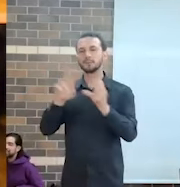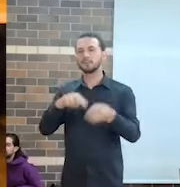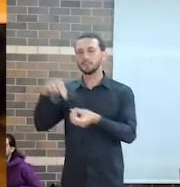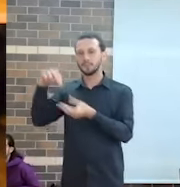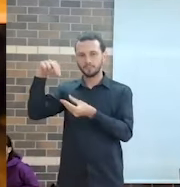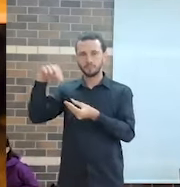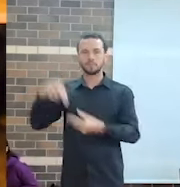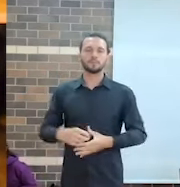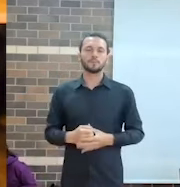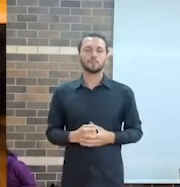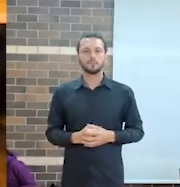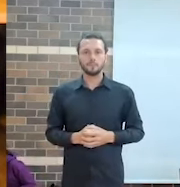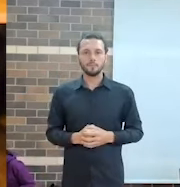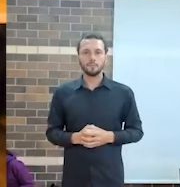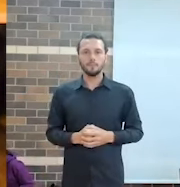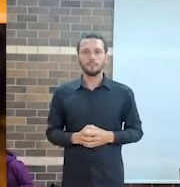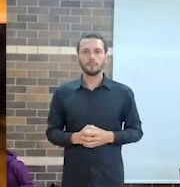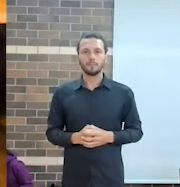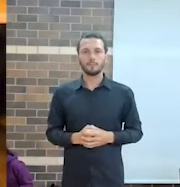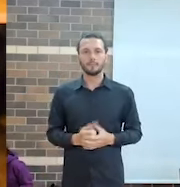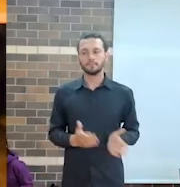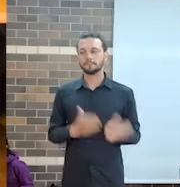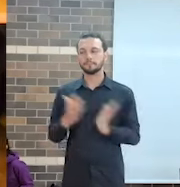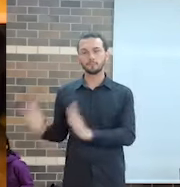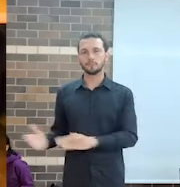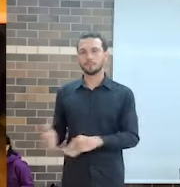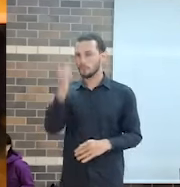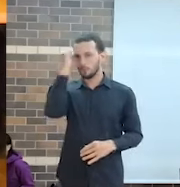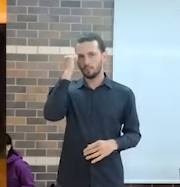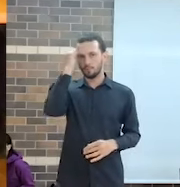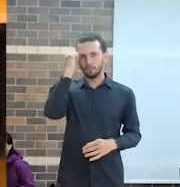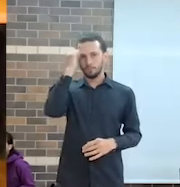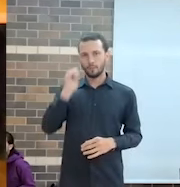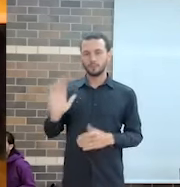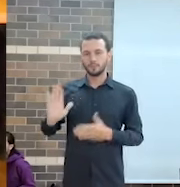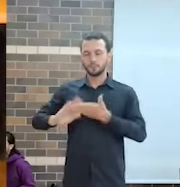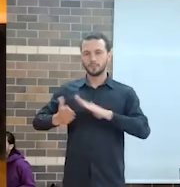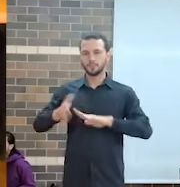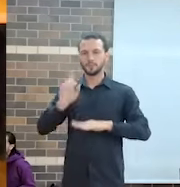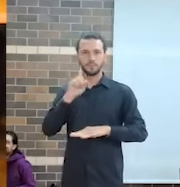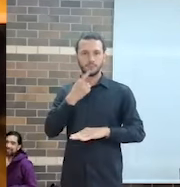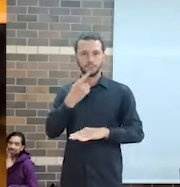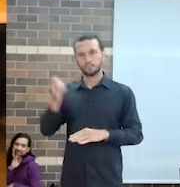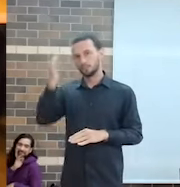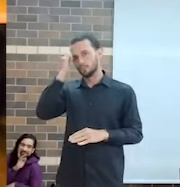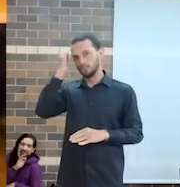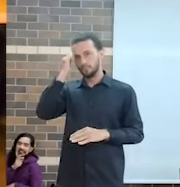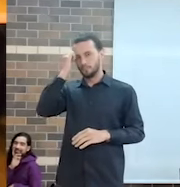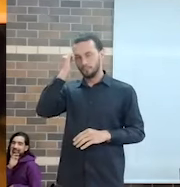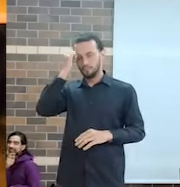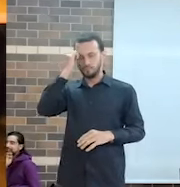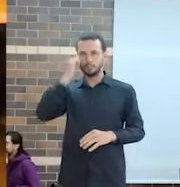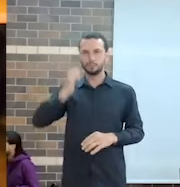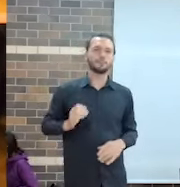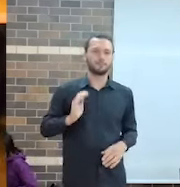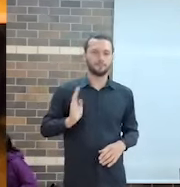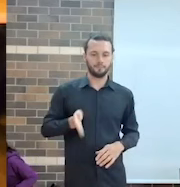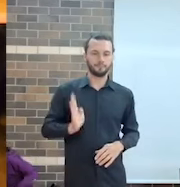Educación, al profe de la comunidad sorda, el profe Carlos